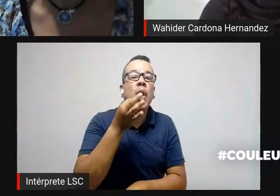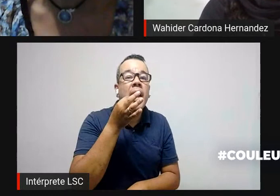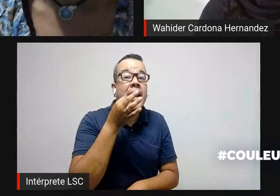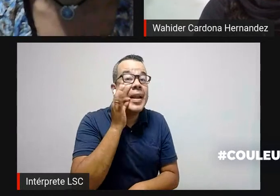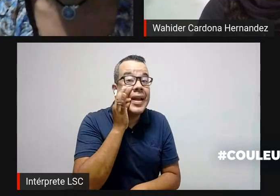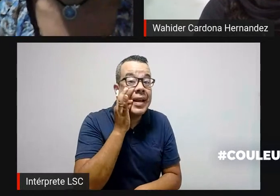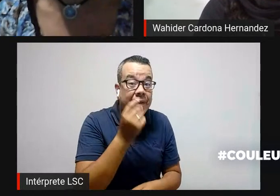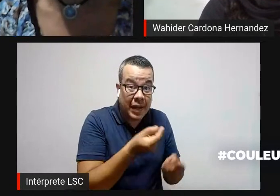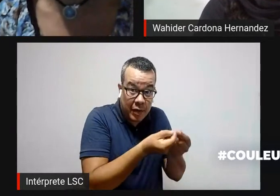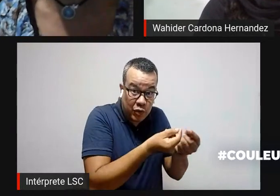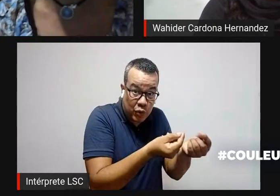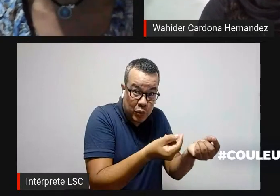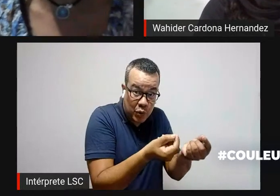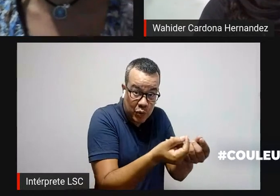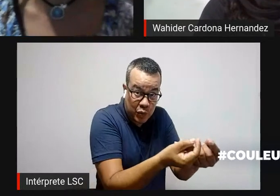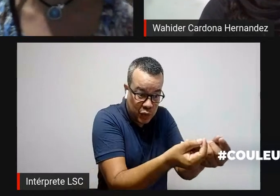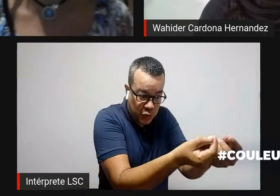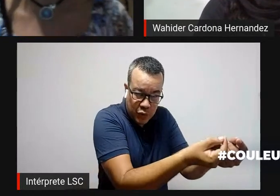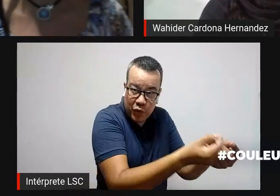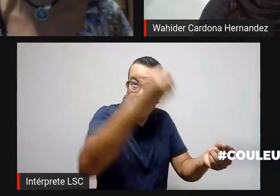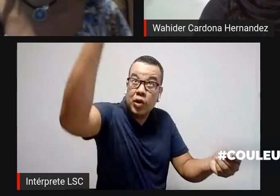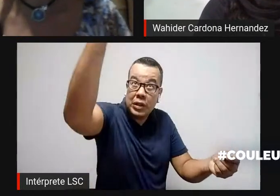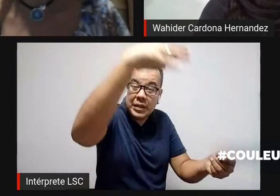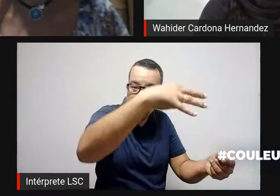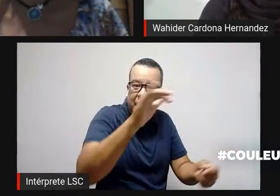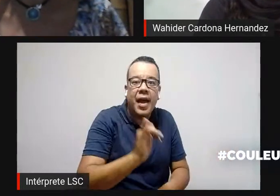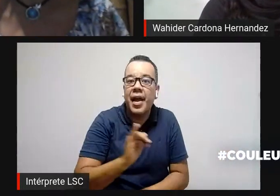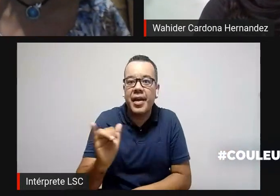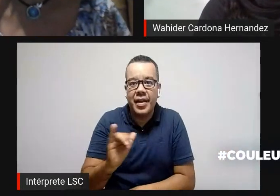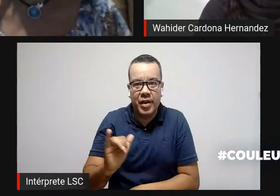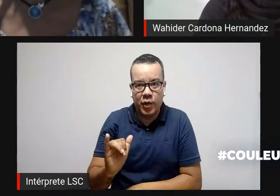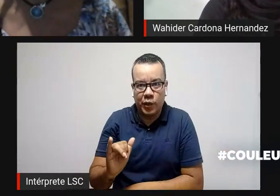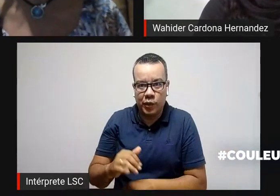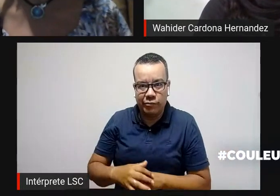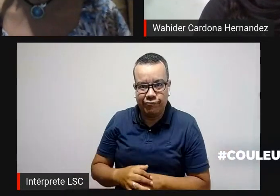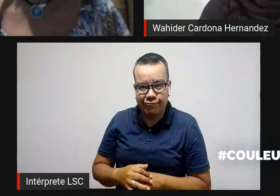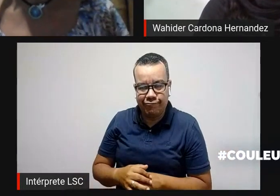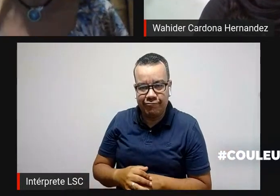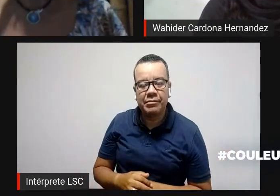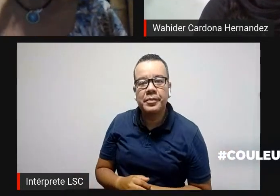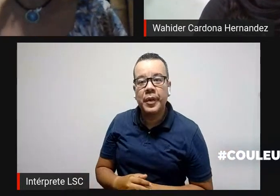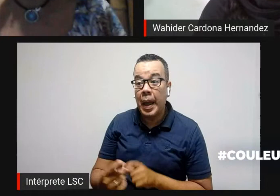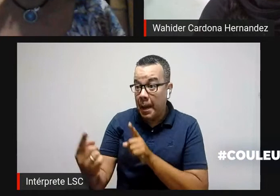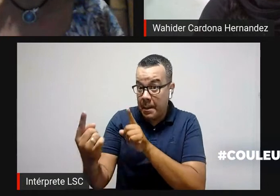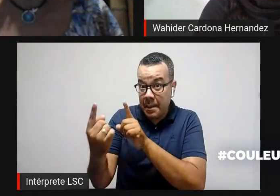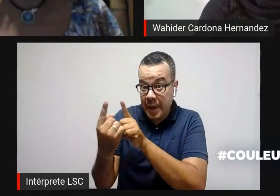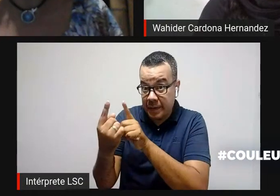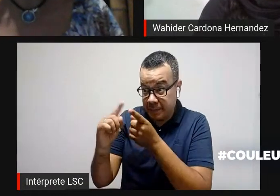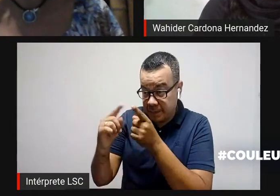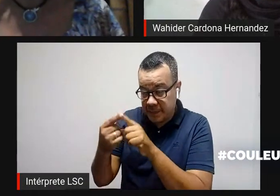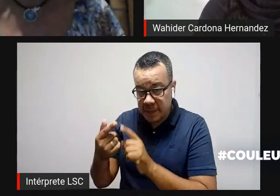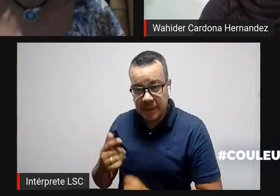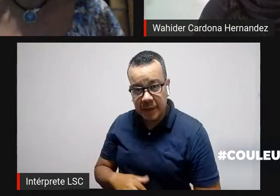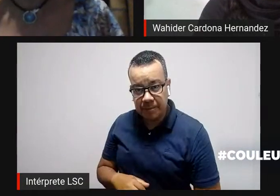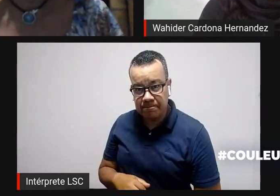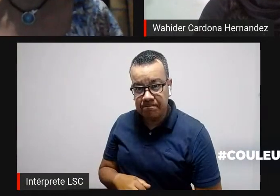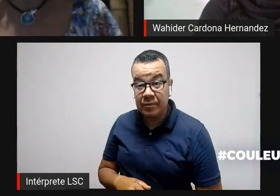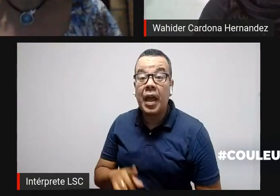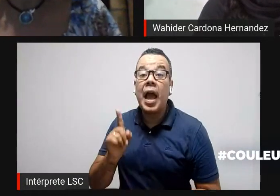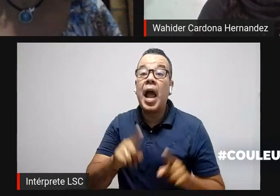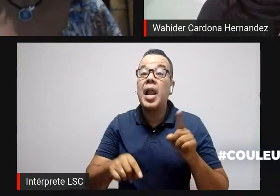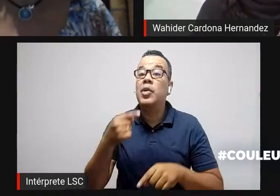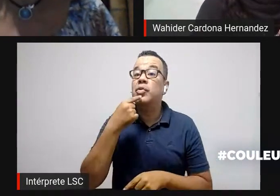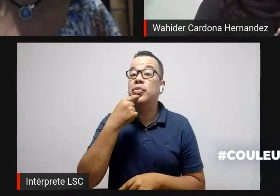Oshun fermentan estrellas en conversación espontánea de amigos. Dicen que lo mejor es salir